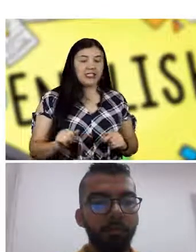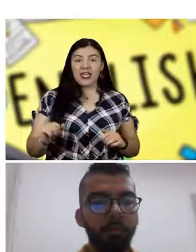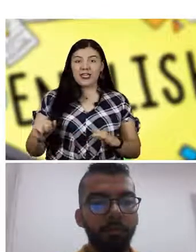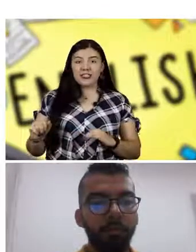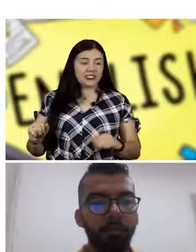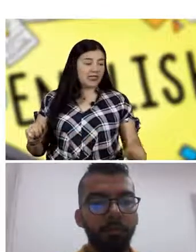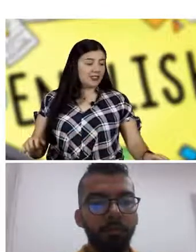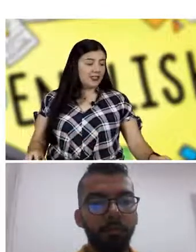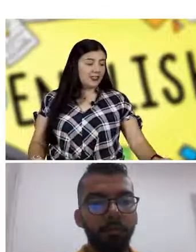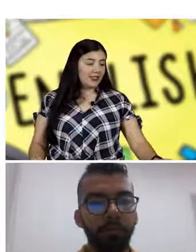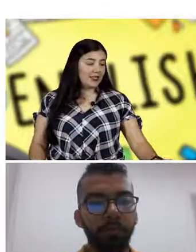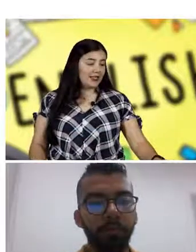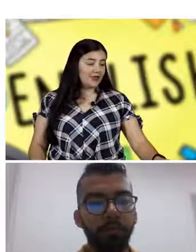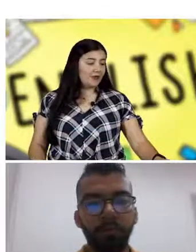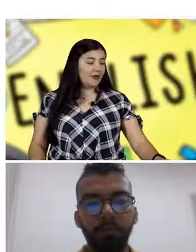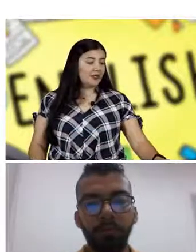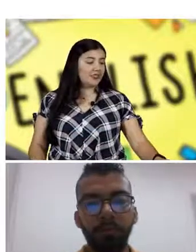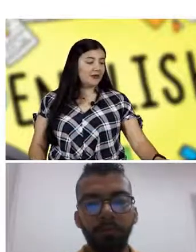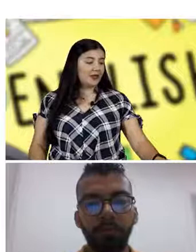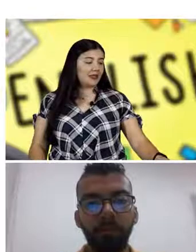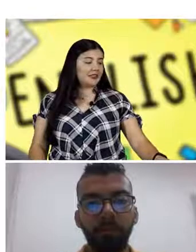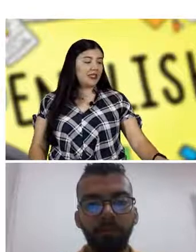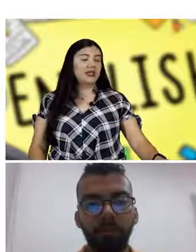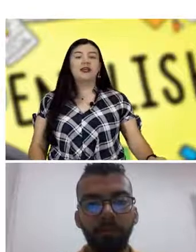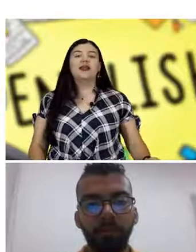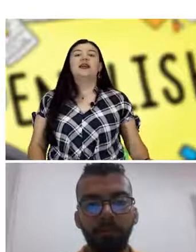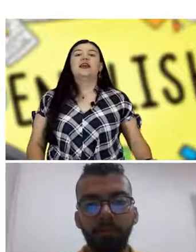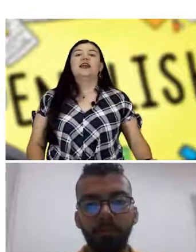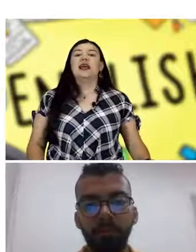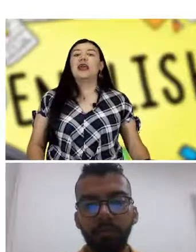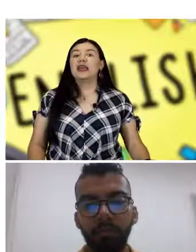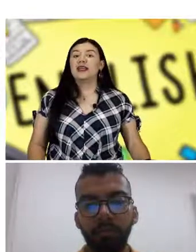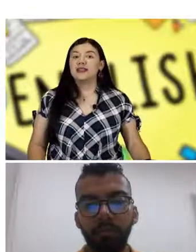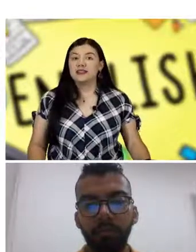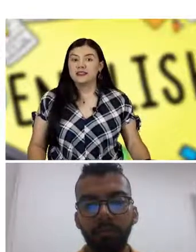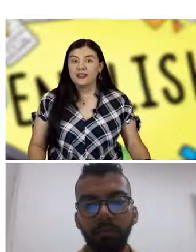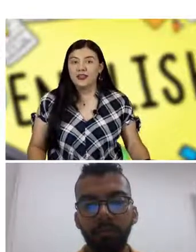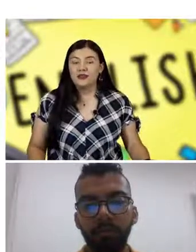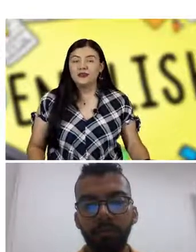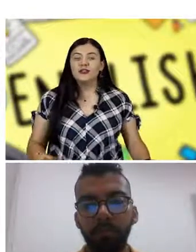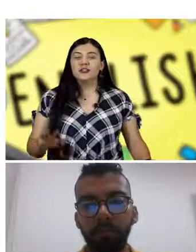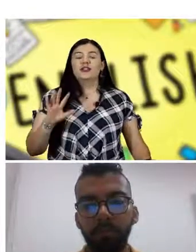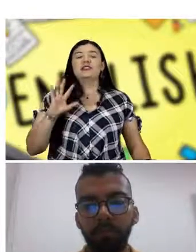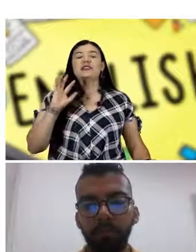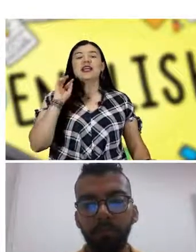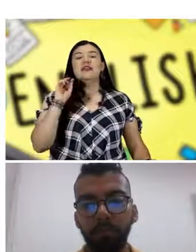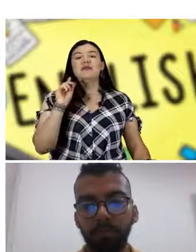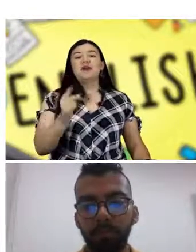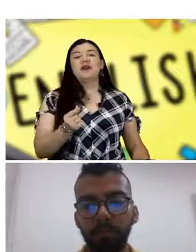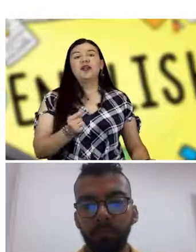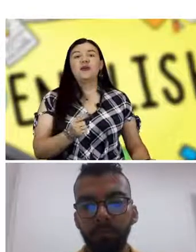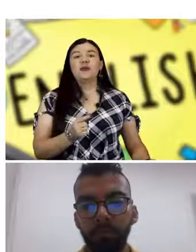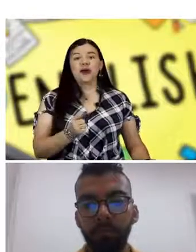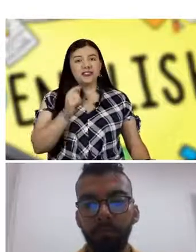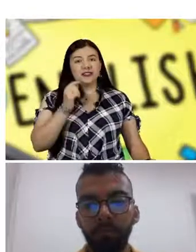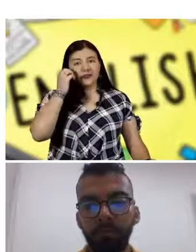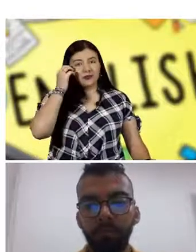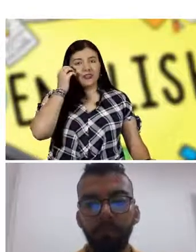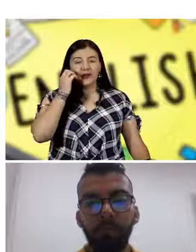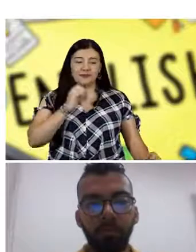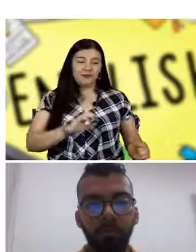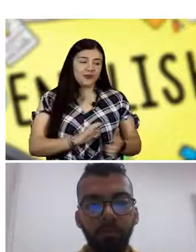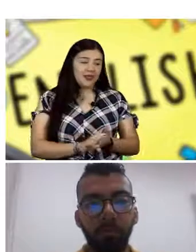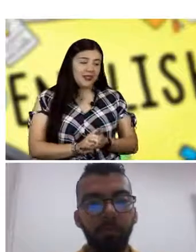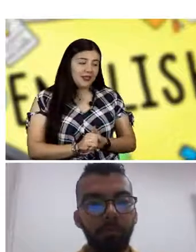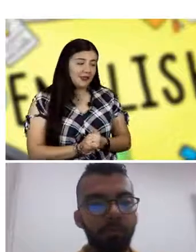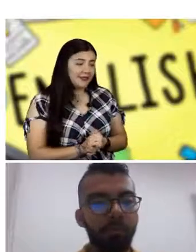ponen allí en el chat, el nombre de esa parte sería hand, ¿cierto? Entonces, el primero que lo ponga, ¿listo? Vamos